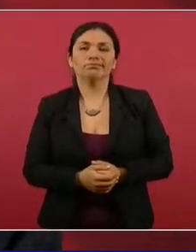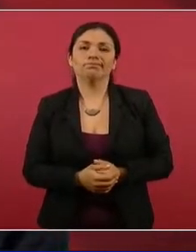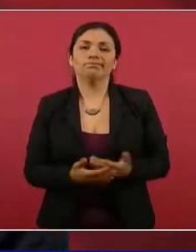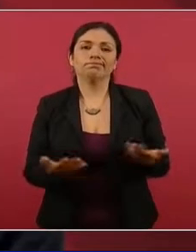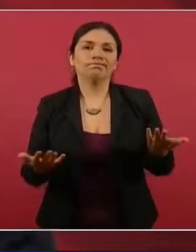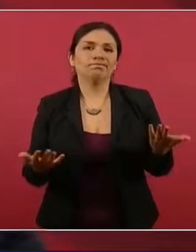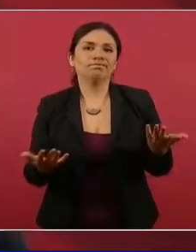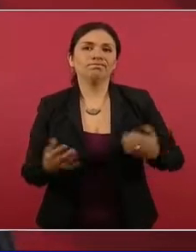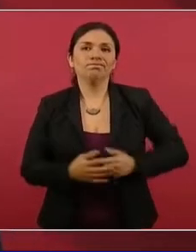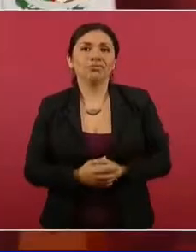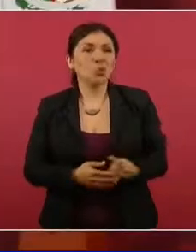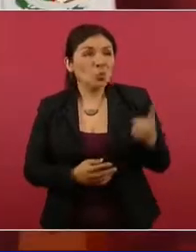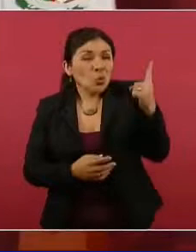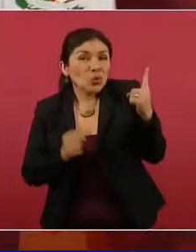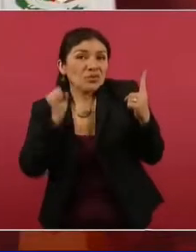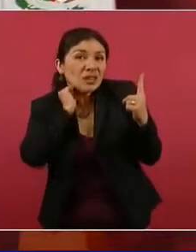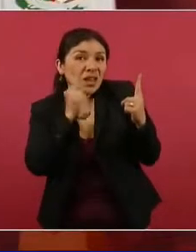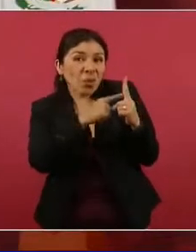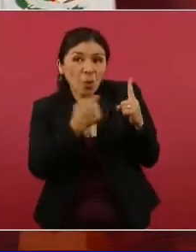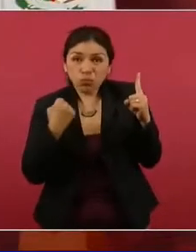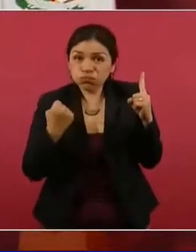La amenaza de un senador